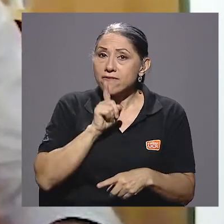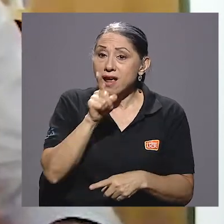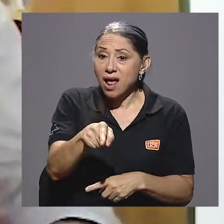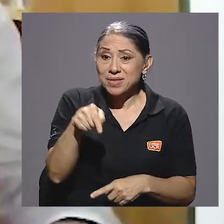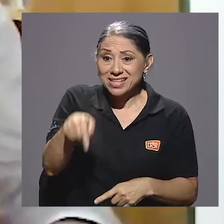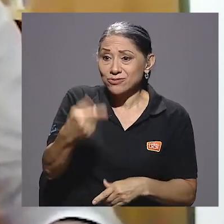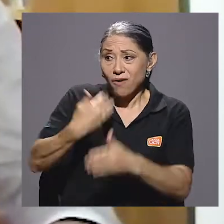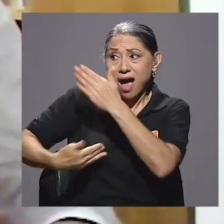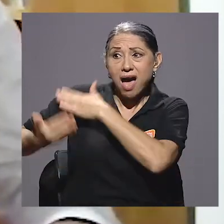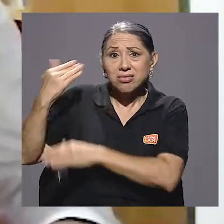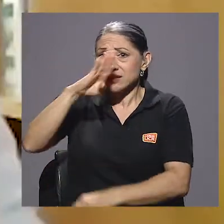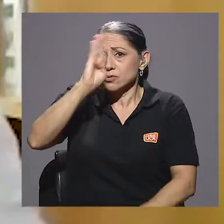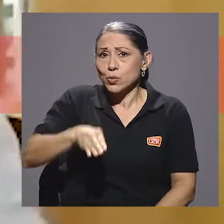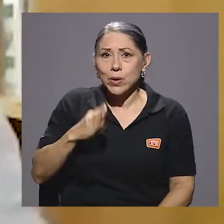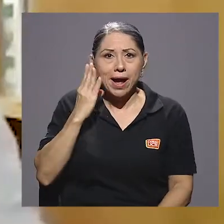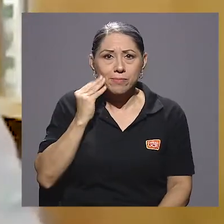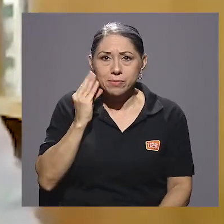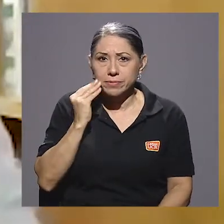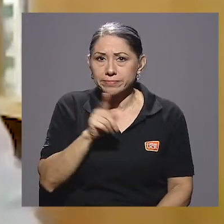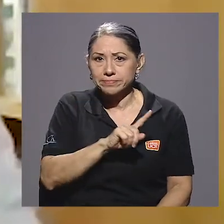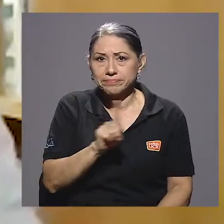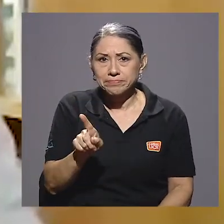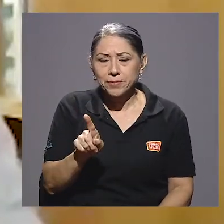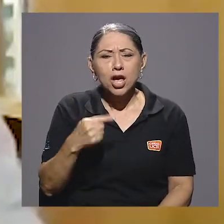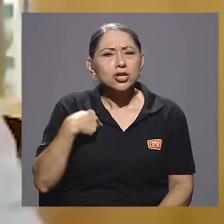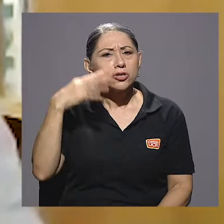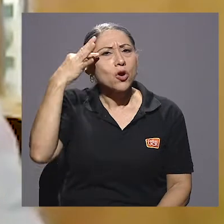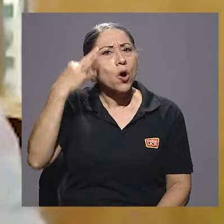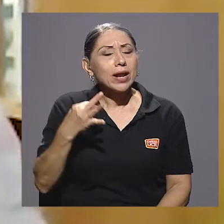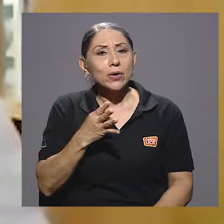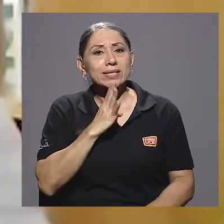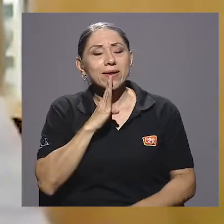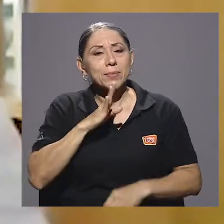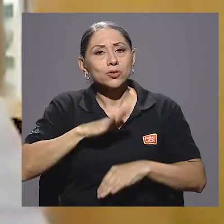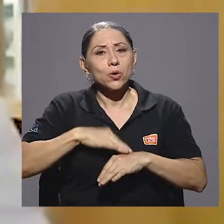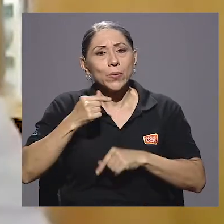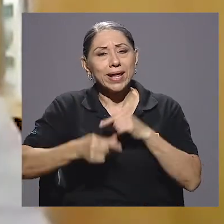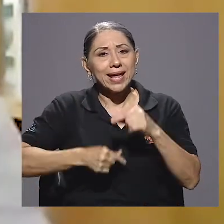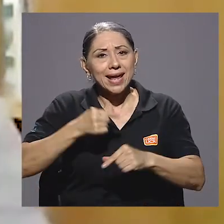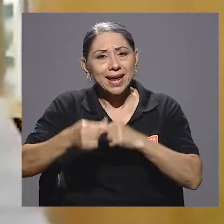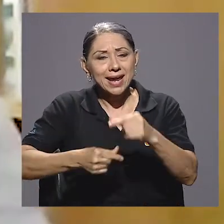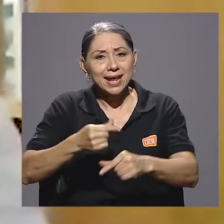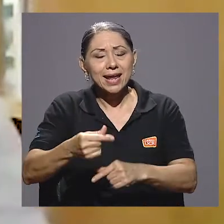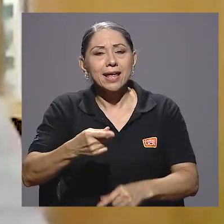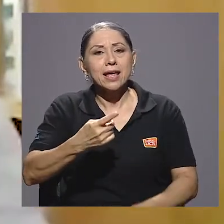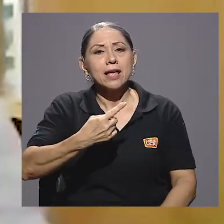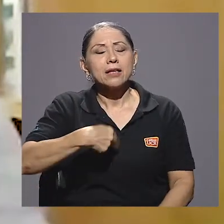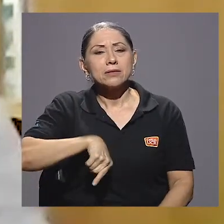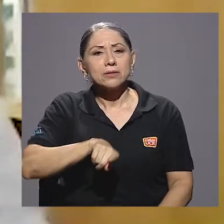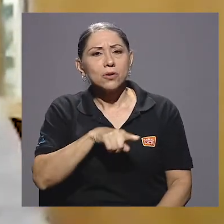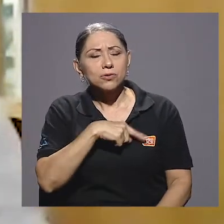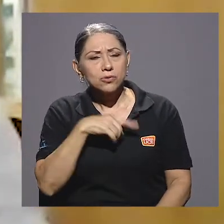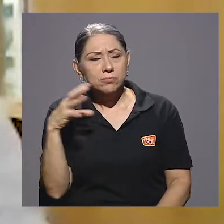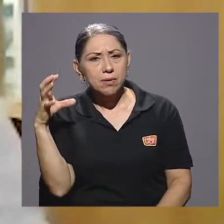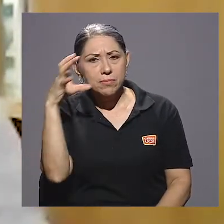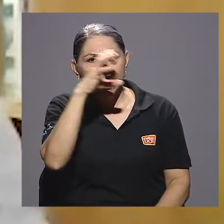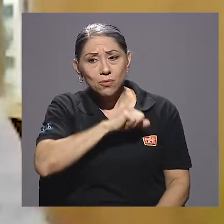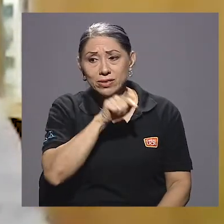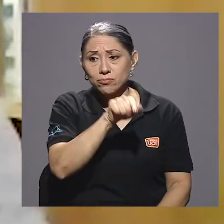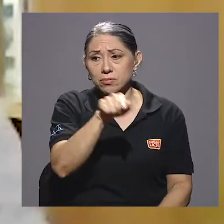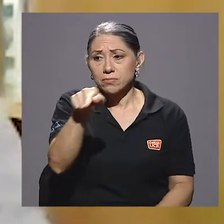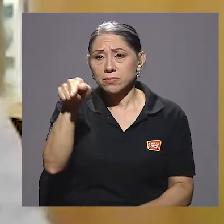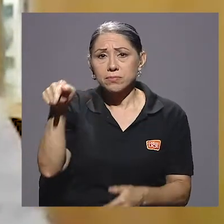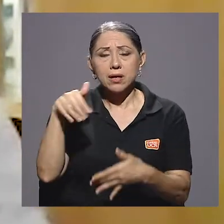no conocíamos. Yo creo que generacionalmente hablando, nos vamos a encontrar con